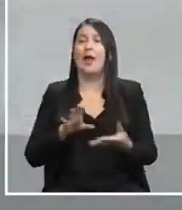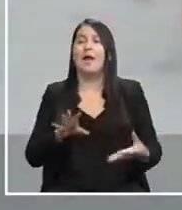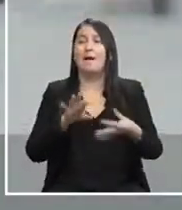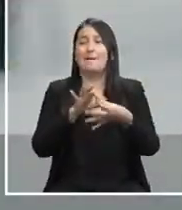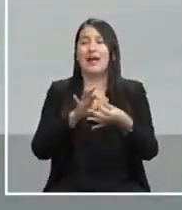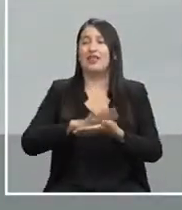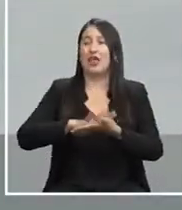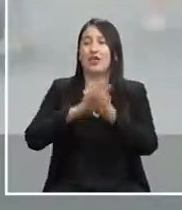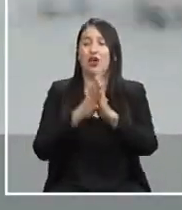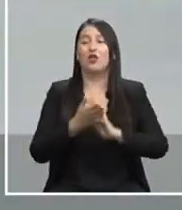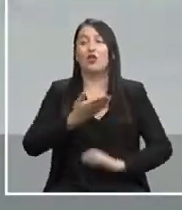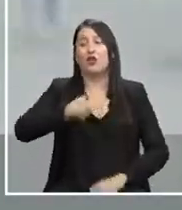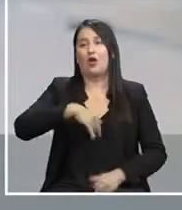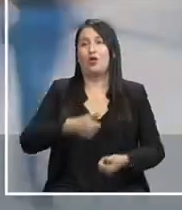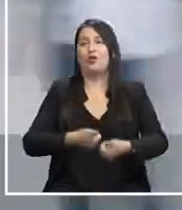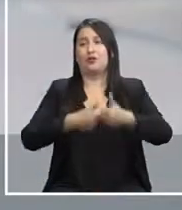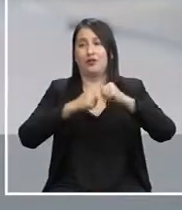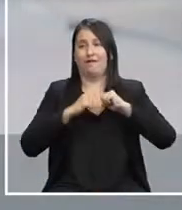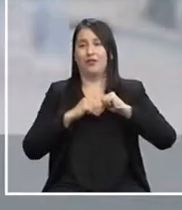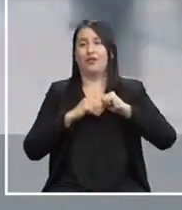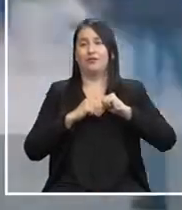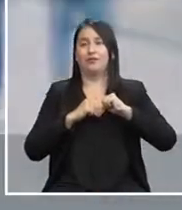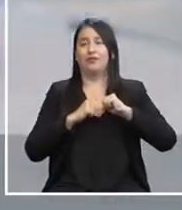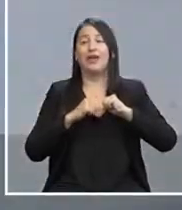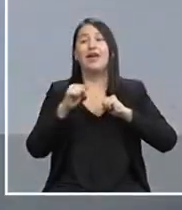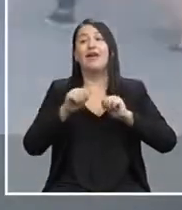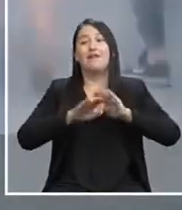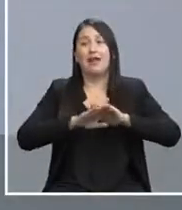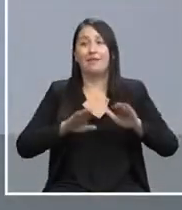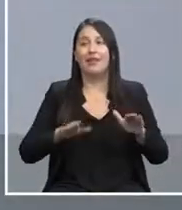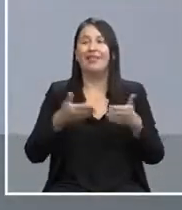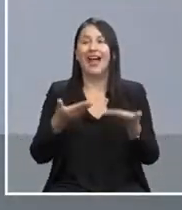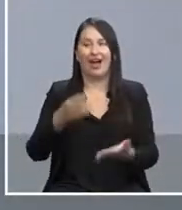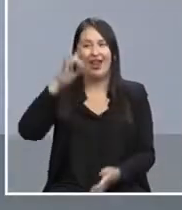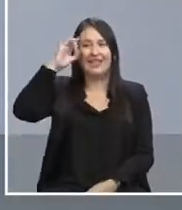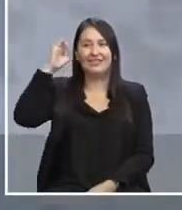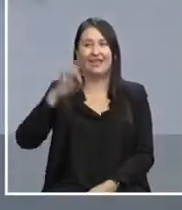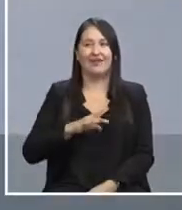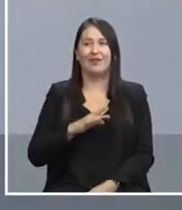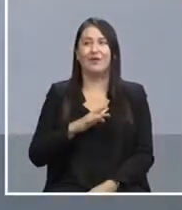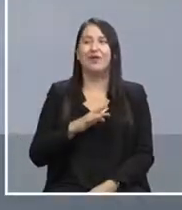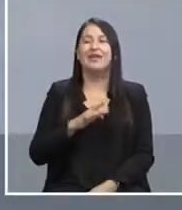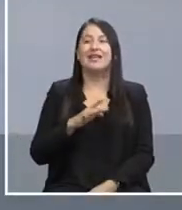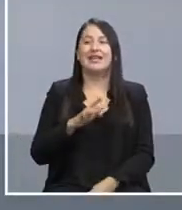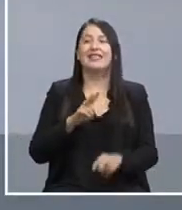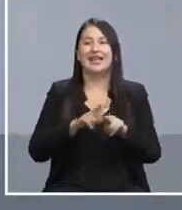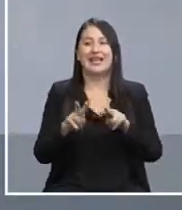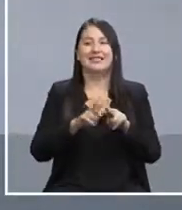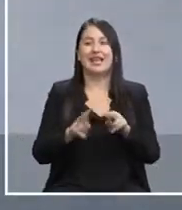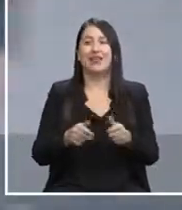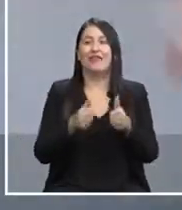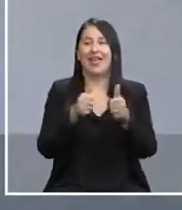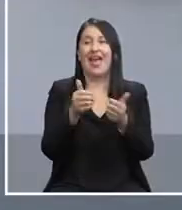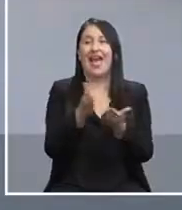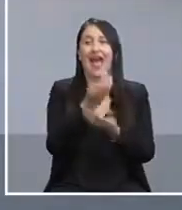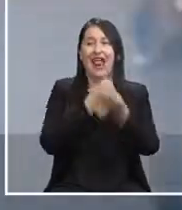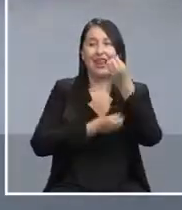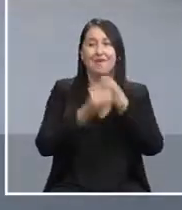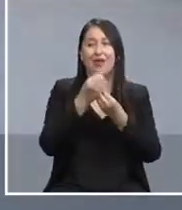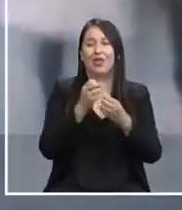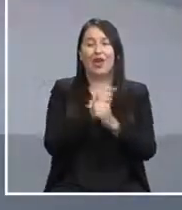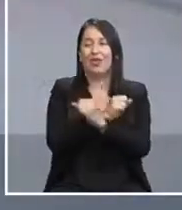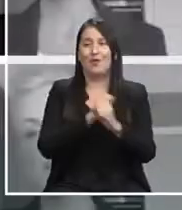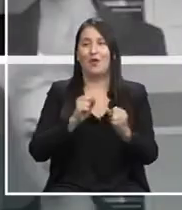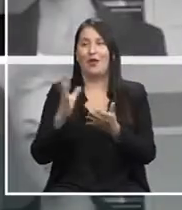esos desafíos. Y finalmente, ahora sabemos que sin hacerlo bien con los alimentos, simplemente no podemos